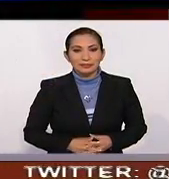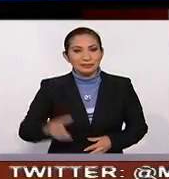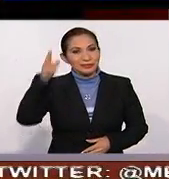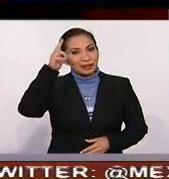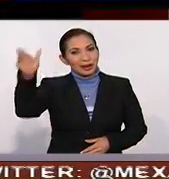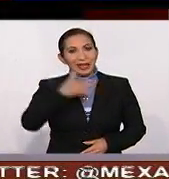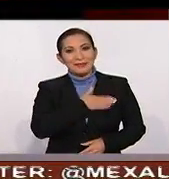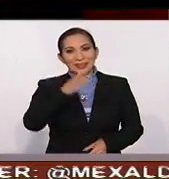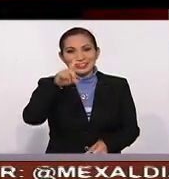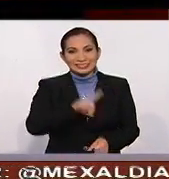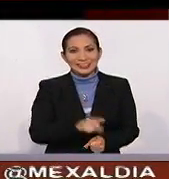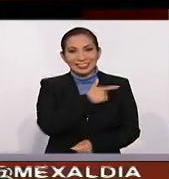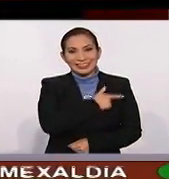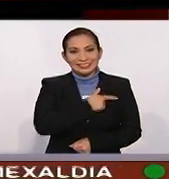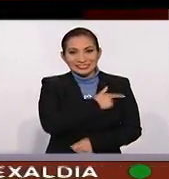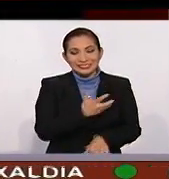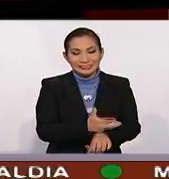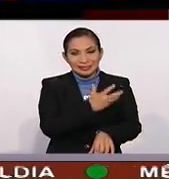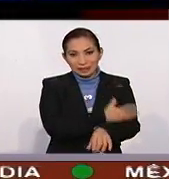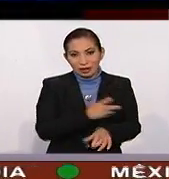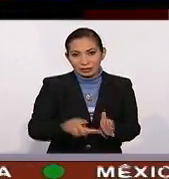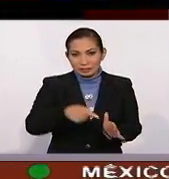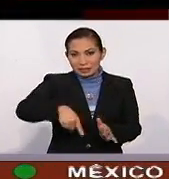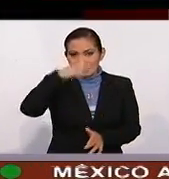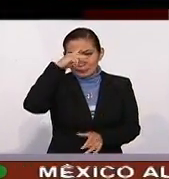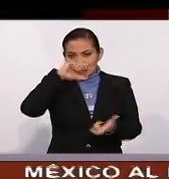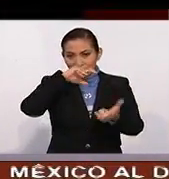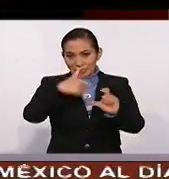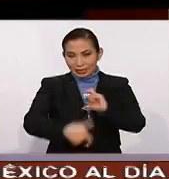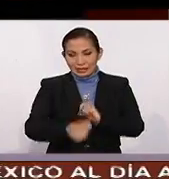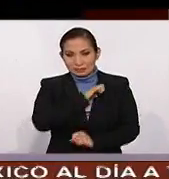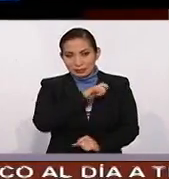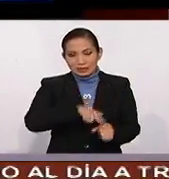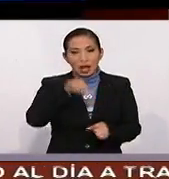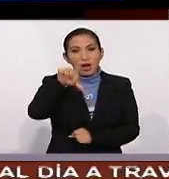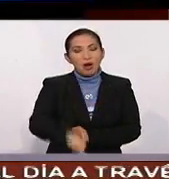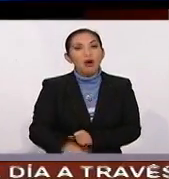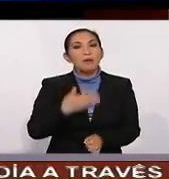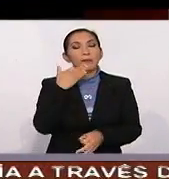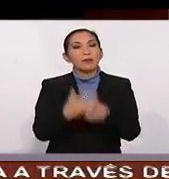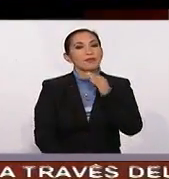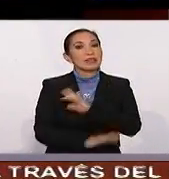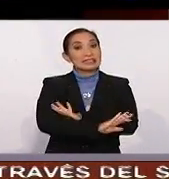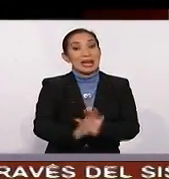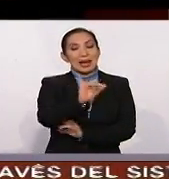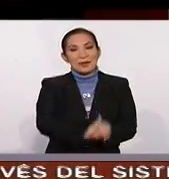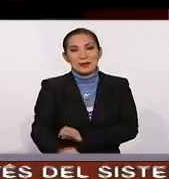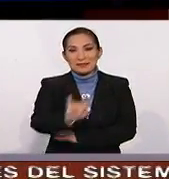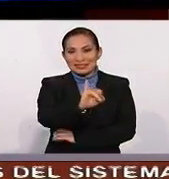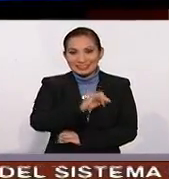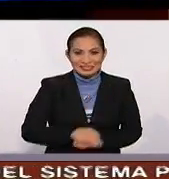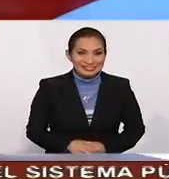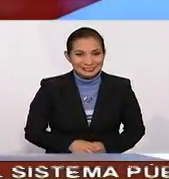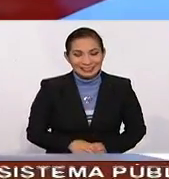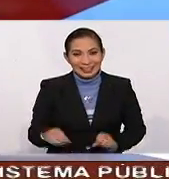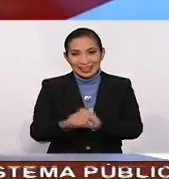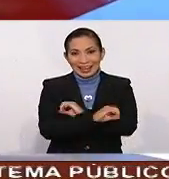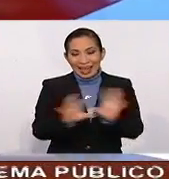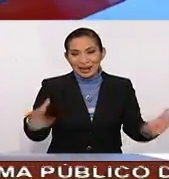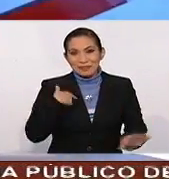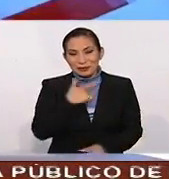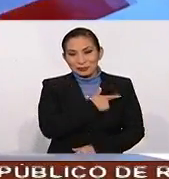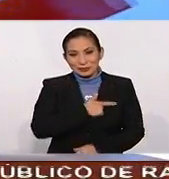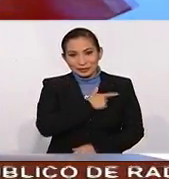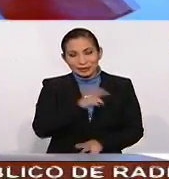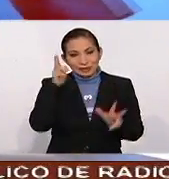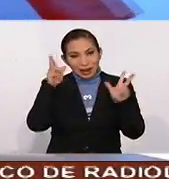¿Qué tal? Muy buenos días. Qué gusto que nos acompañen en México al Día, especialmente hoy que por fin ya es jueves, Omar. Así es un gusto